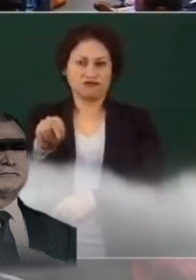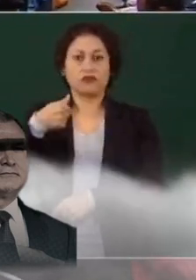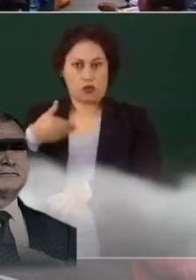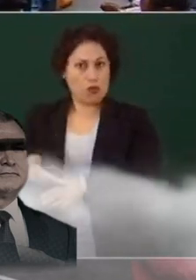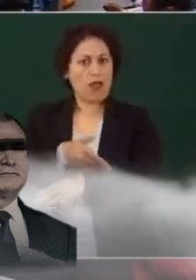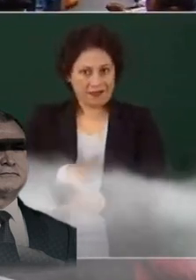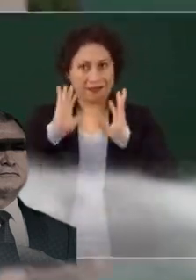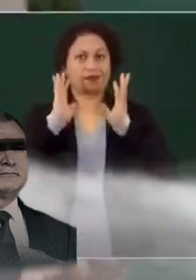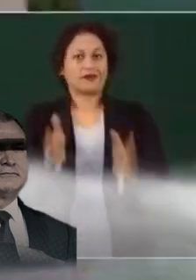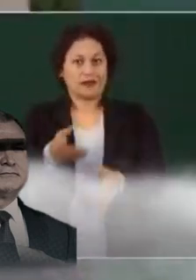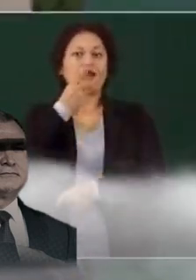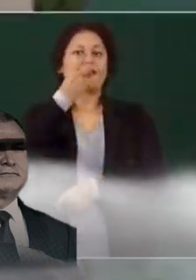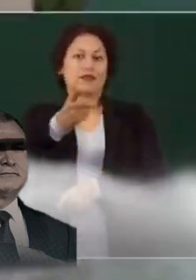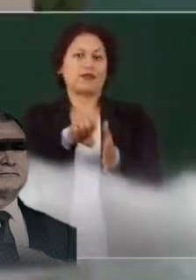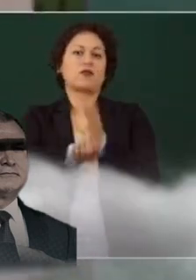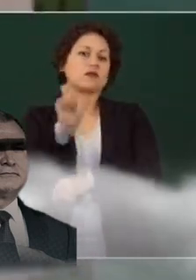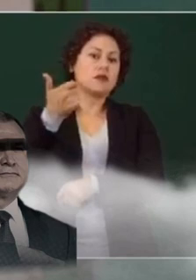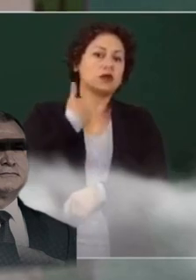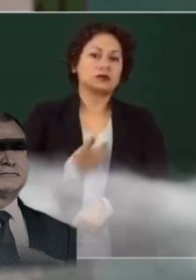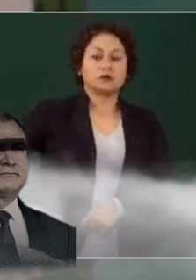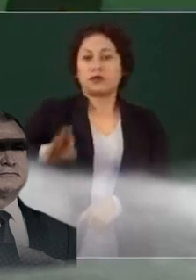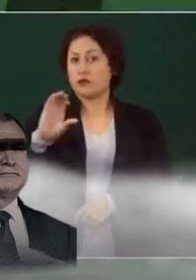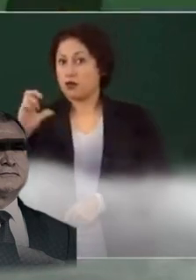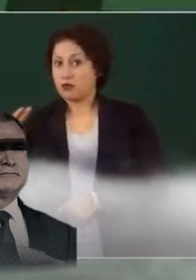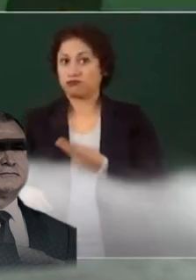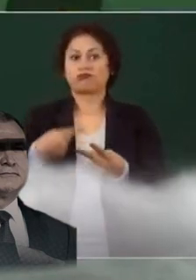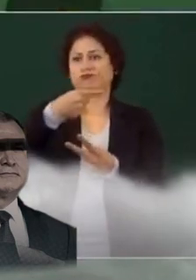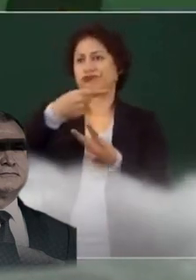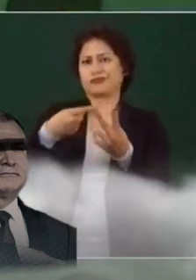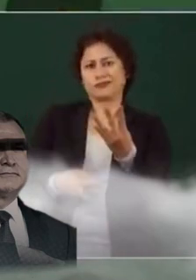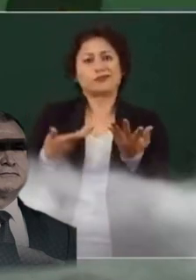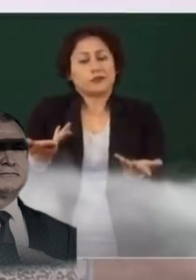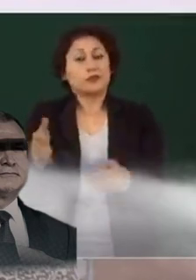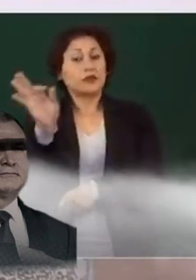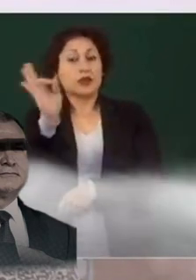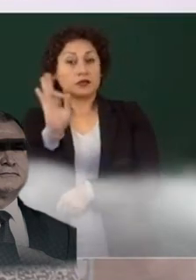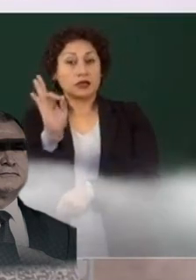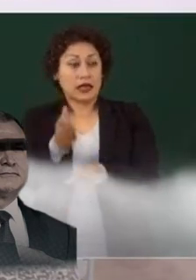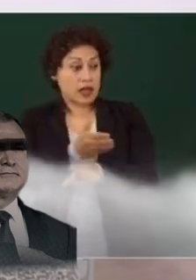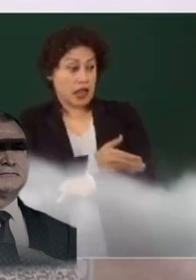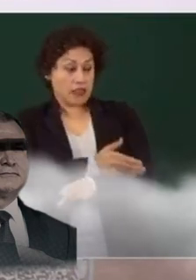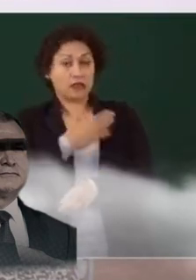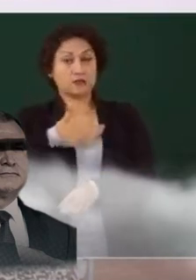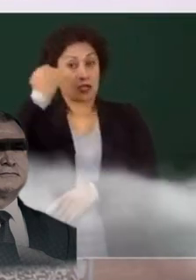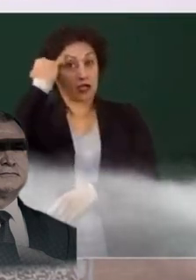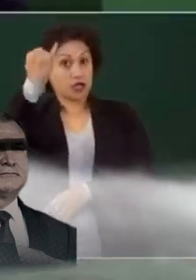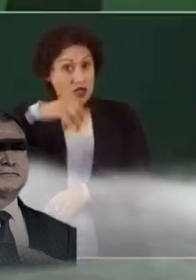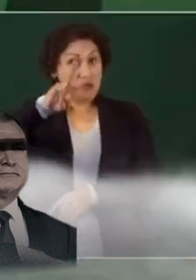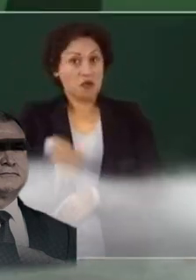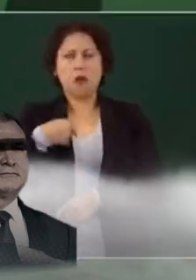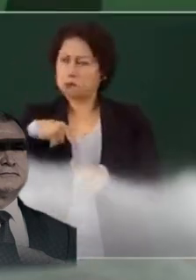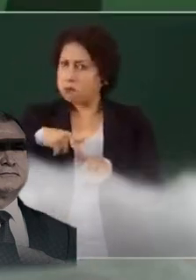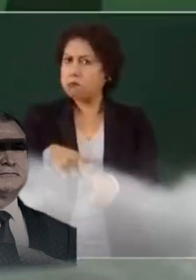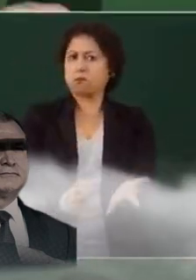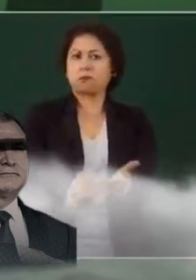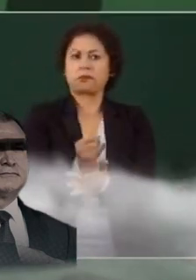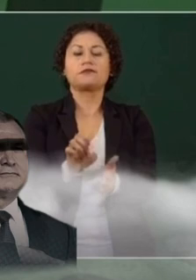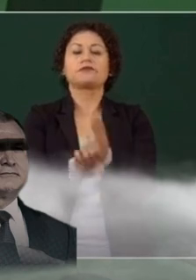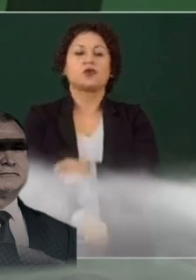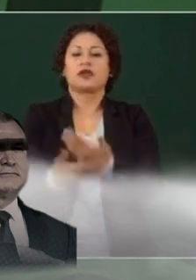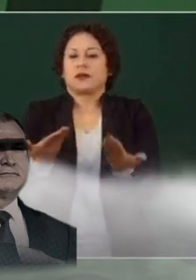lo de el expresidente Felipe Calderón y manejé tres hipótesis y las sostengo una Es que este